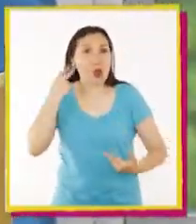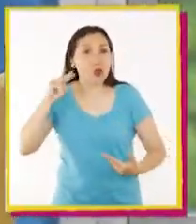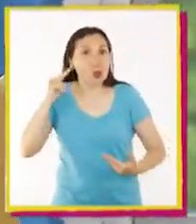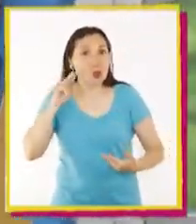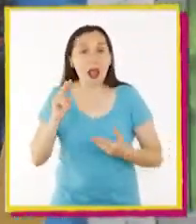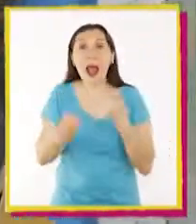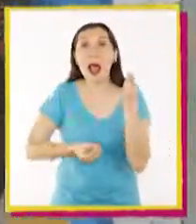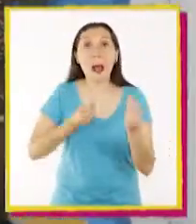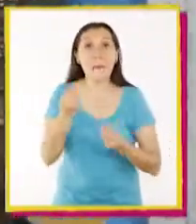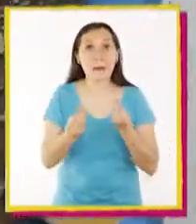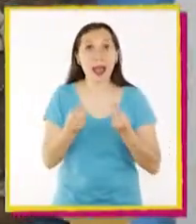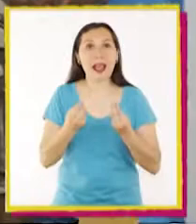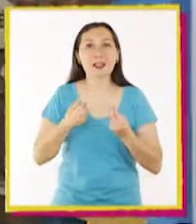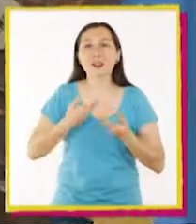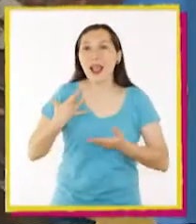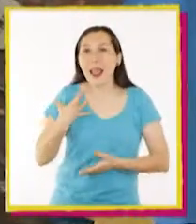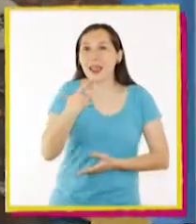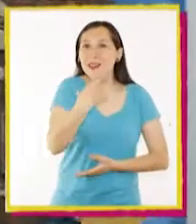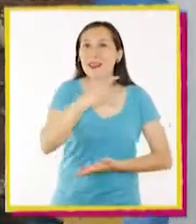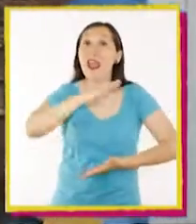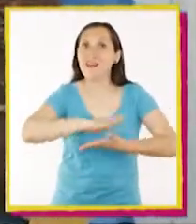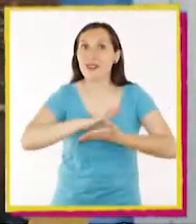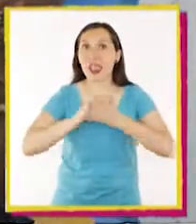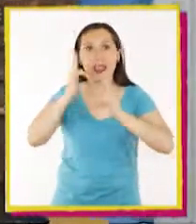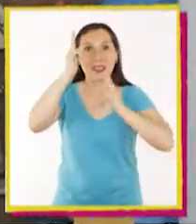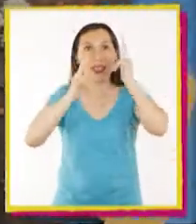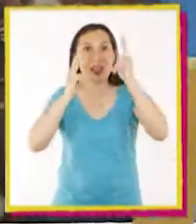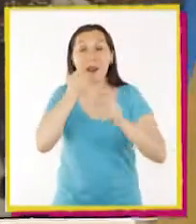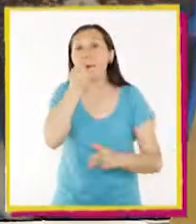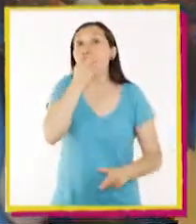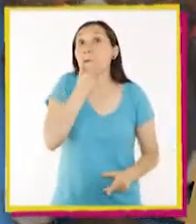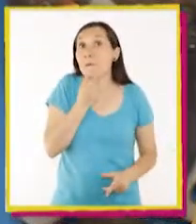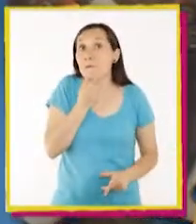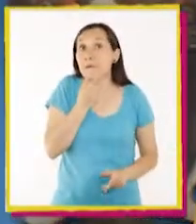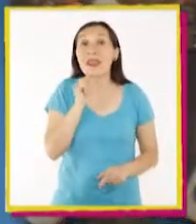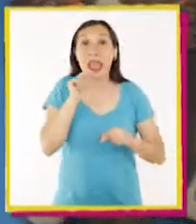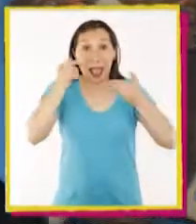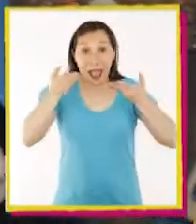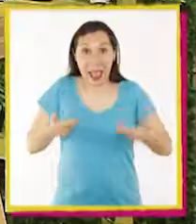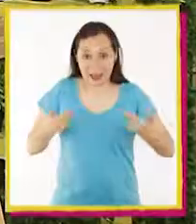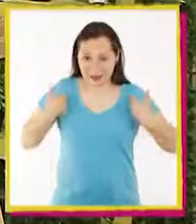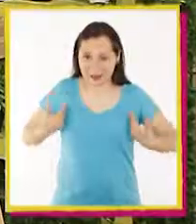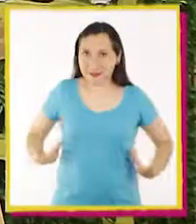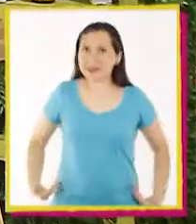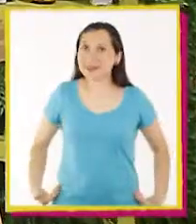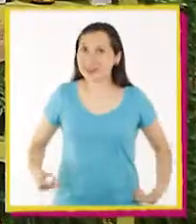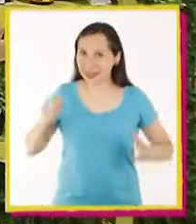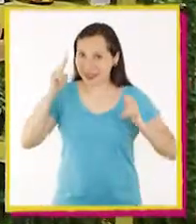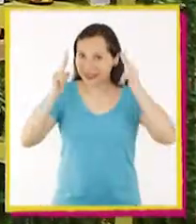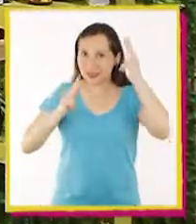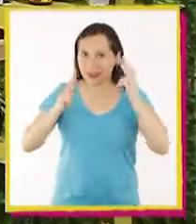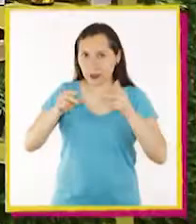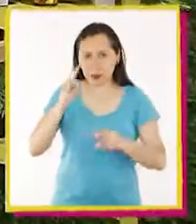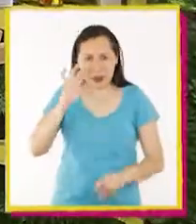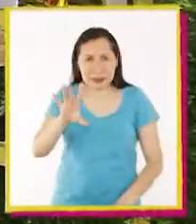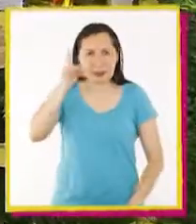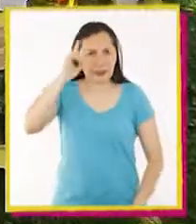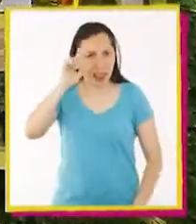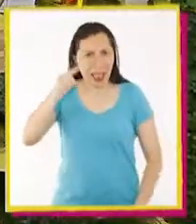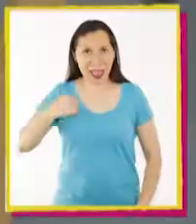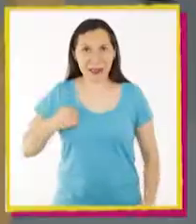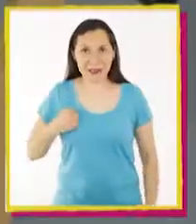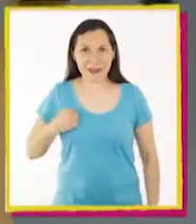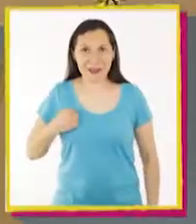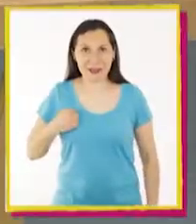Consuelo! Lo que pasa es que estoy invitada a la fiesta de disfraces de Chester. Y este es mi disfraz. ¿Me